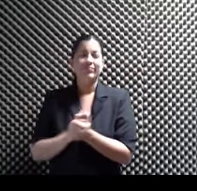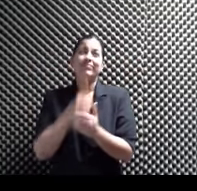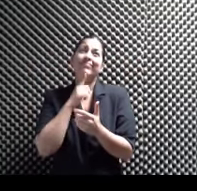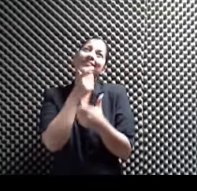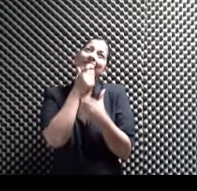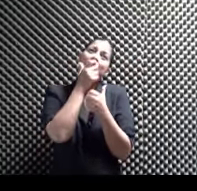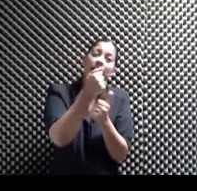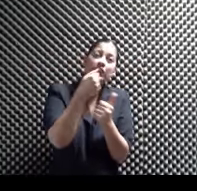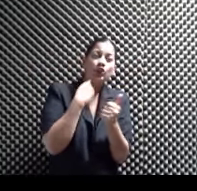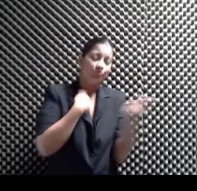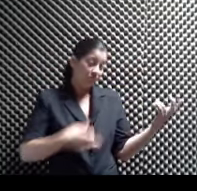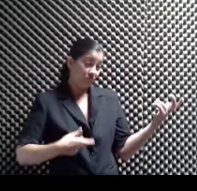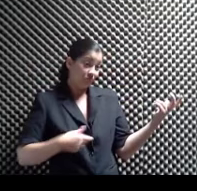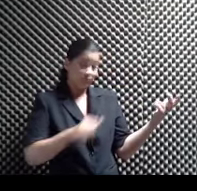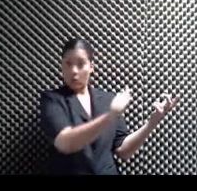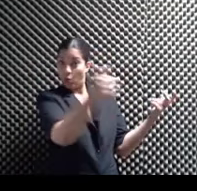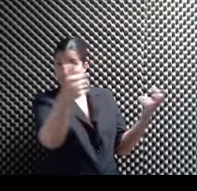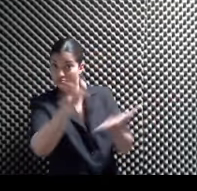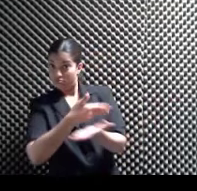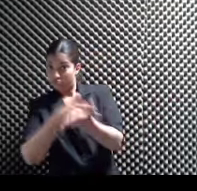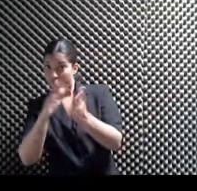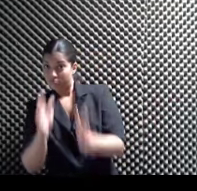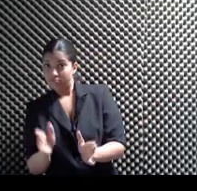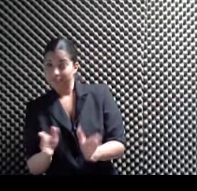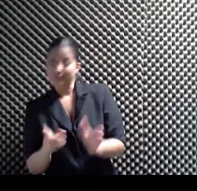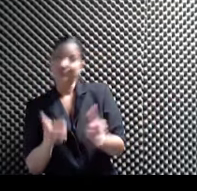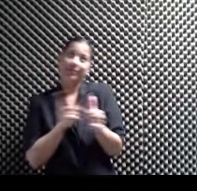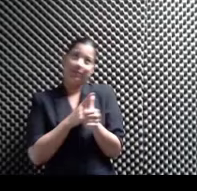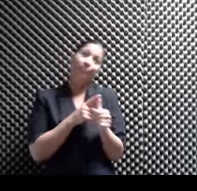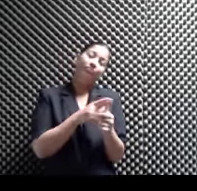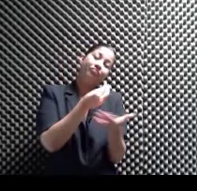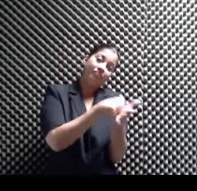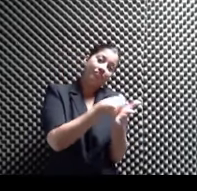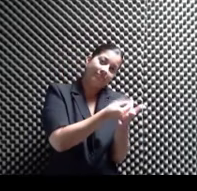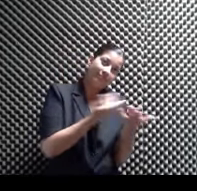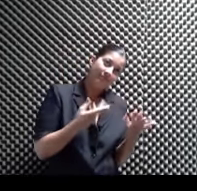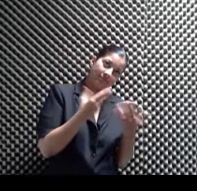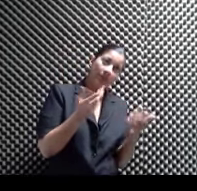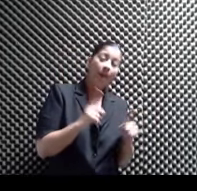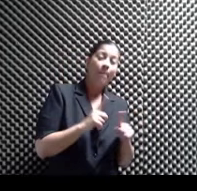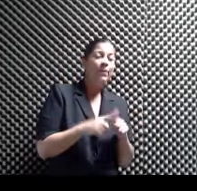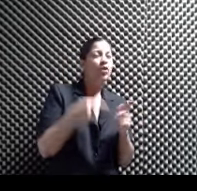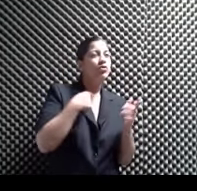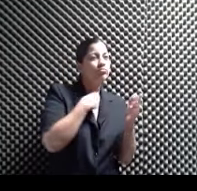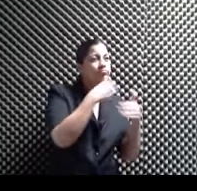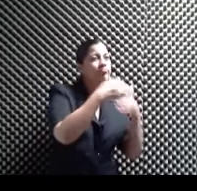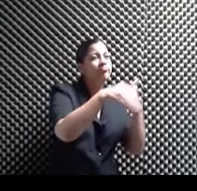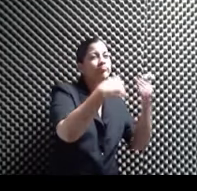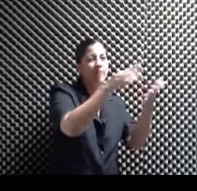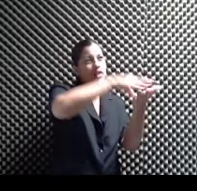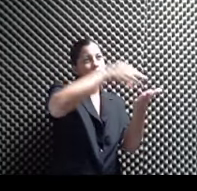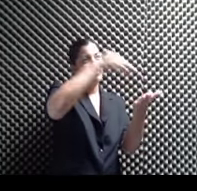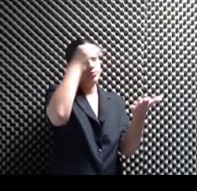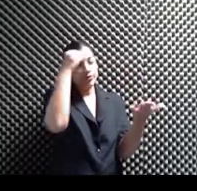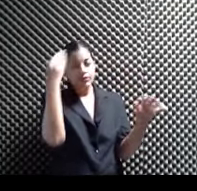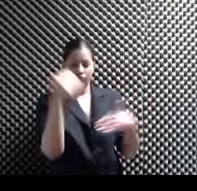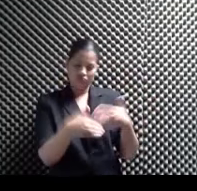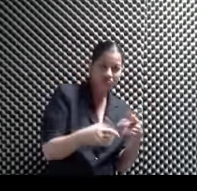Es que uno Aparte de que uno Se gana el dinero Trabajando Va aprendiendo De todo De la producción De los estilos De los